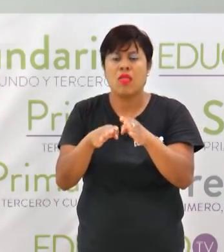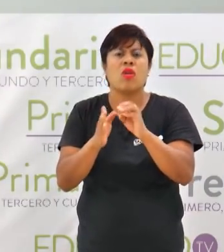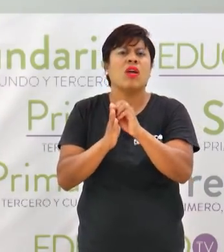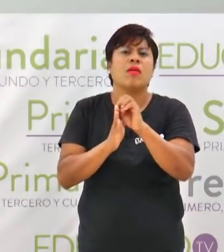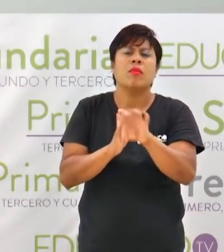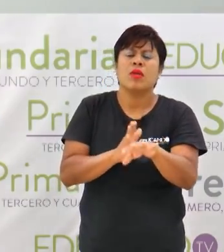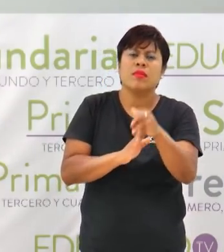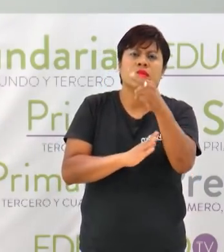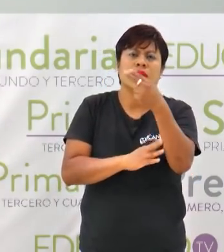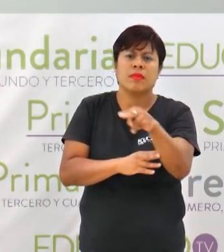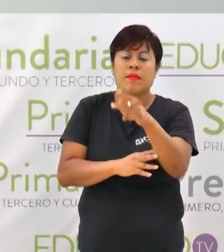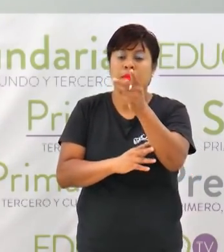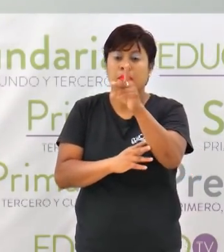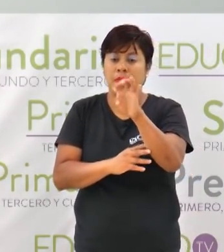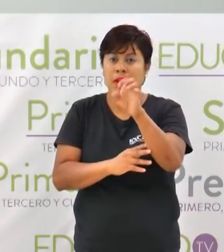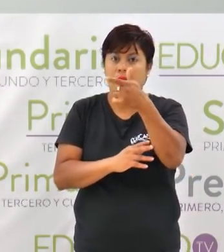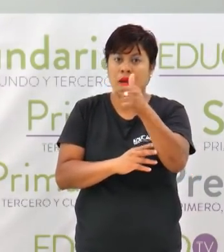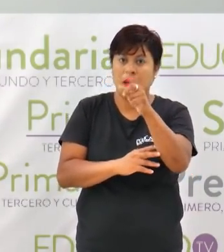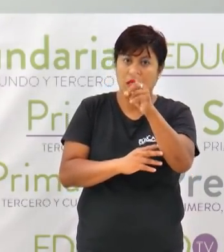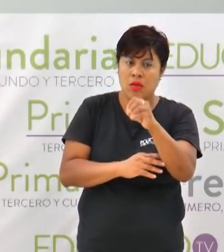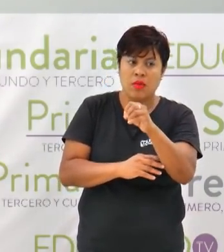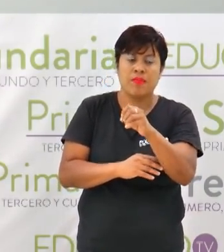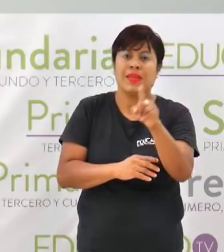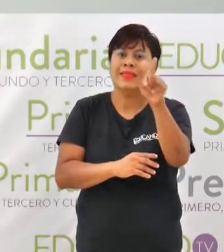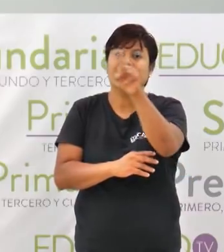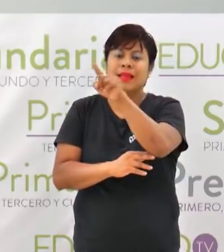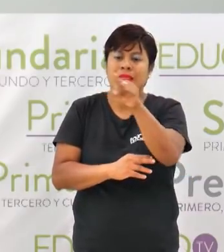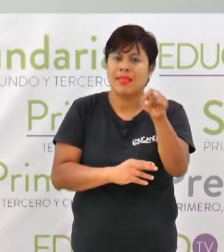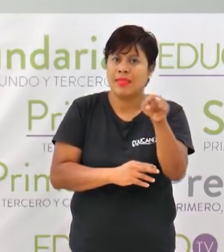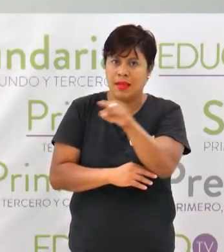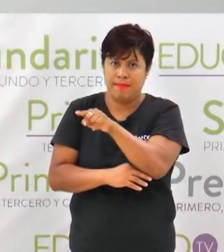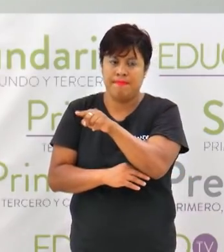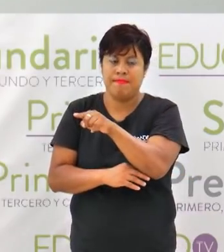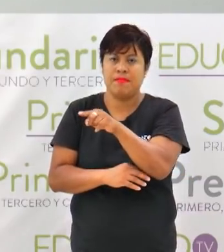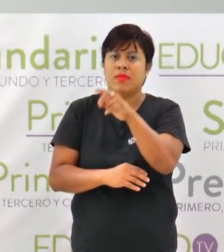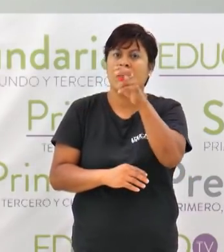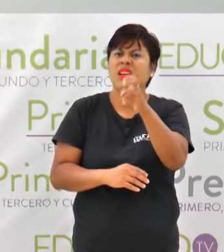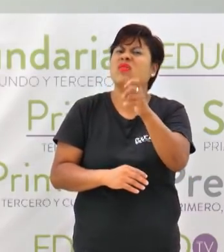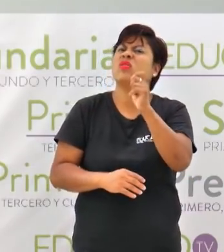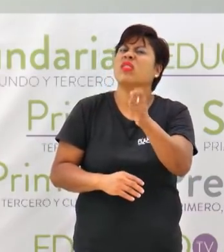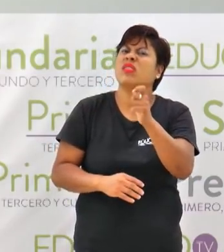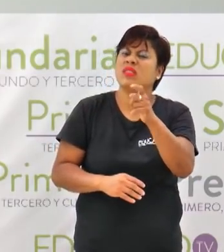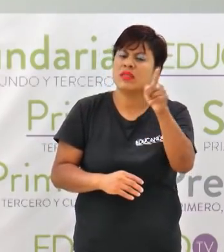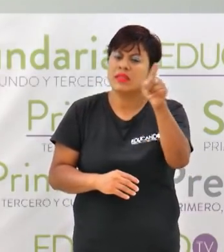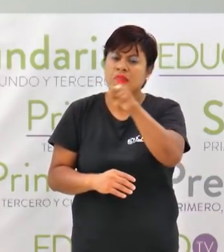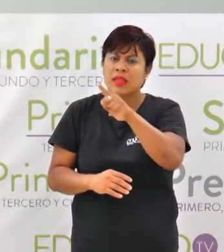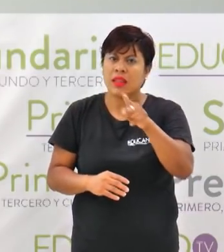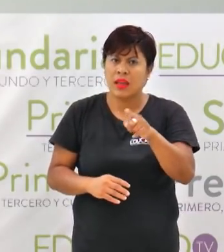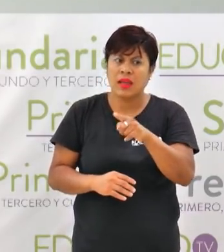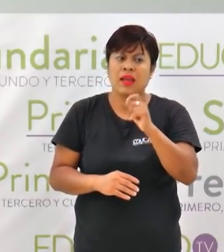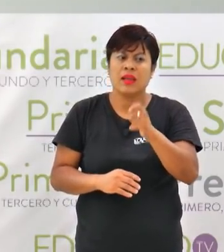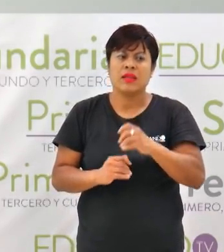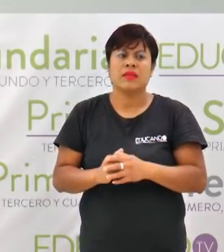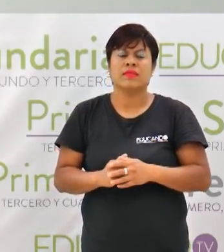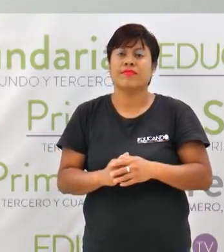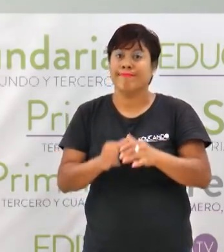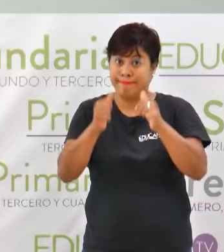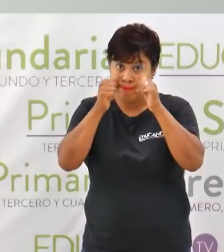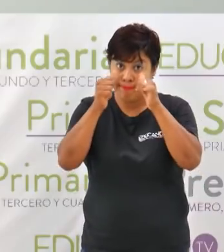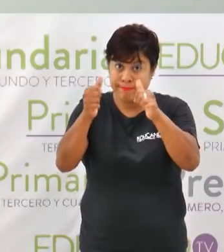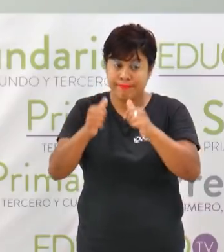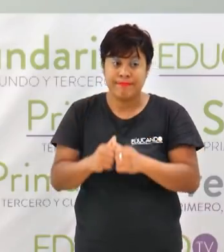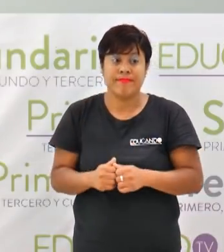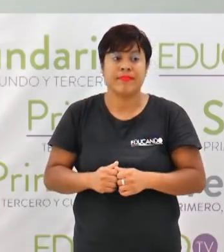por ejemplo, plegado Z. ¿Y a qué nos referimos con el plegado Z? Mucha